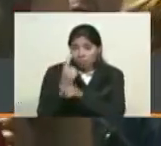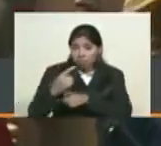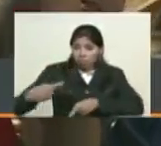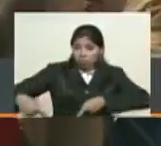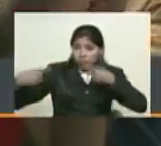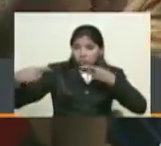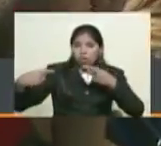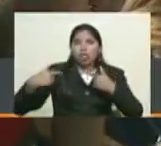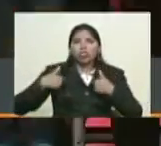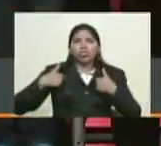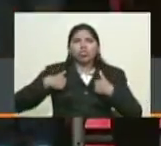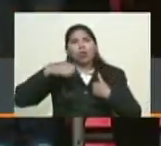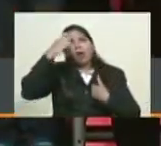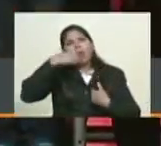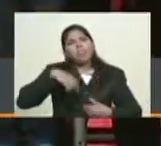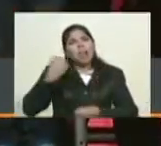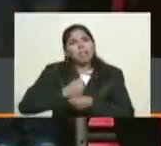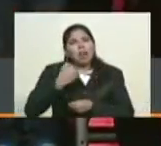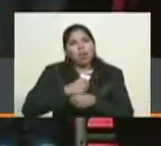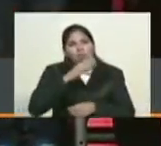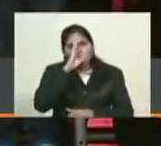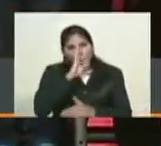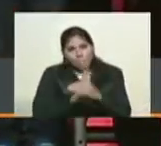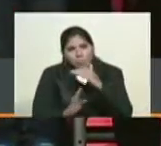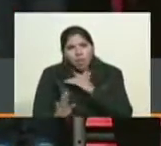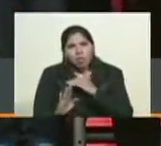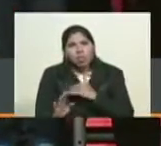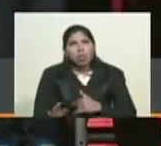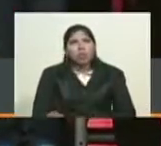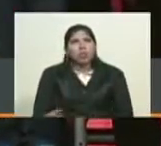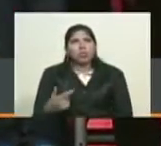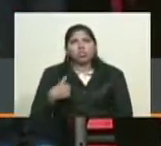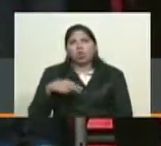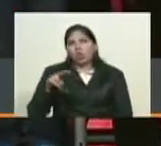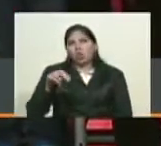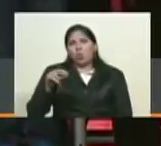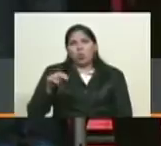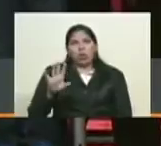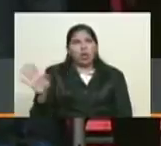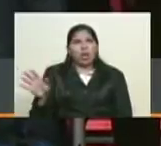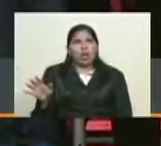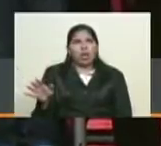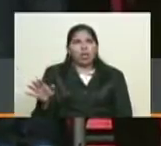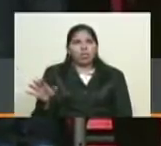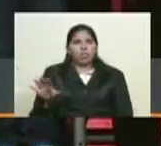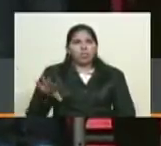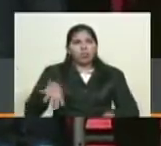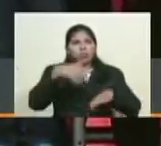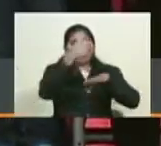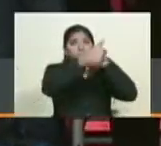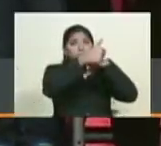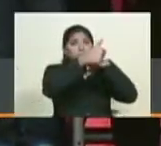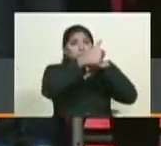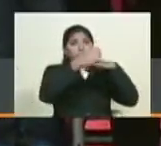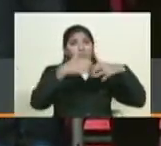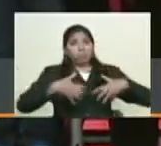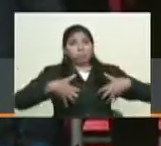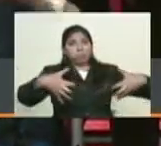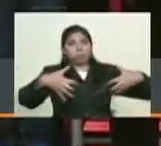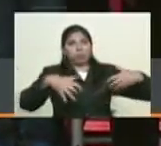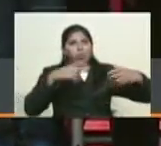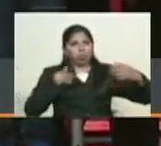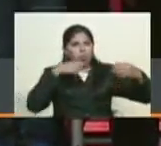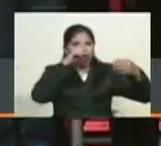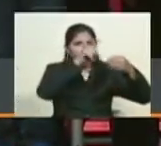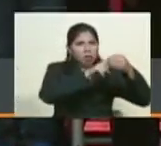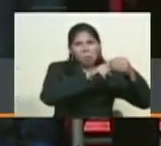hombre humilde, un obrero. Yo no he sido ni jamás seré miembro de una élite, de una oligarquía, jamás. Yo soy